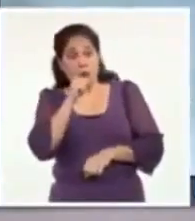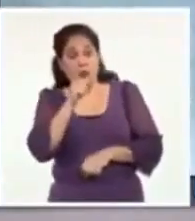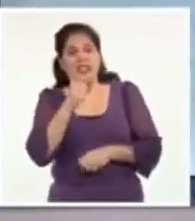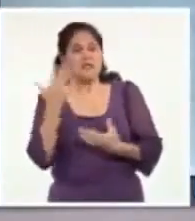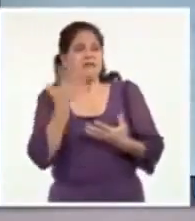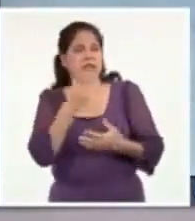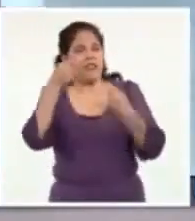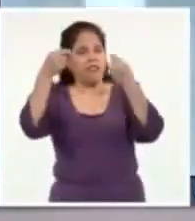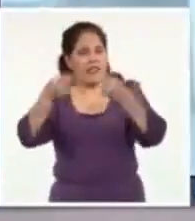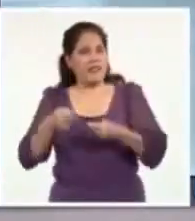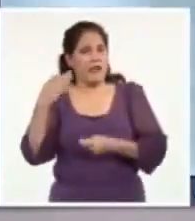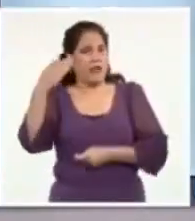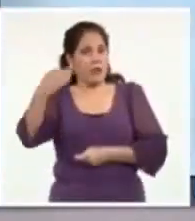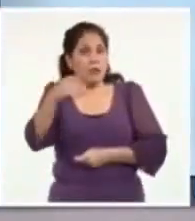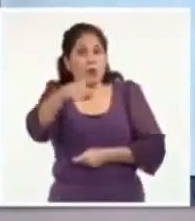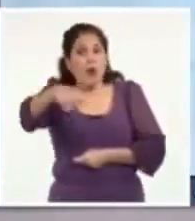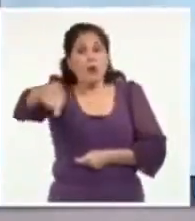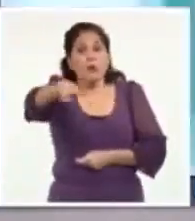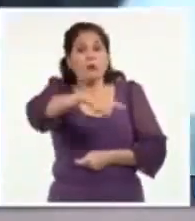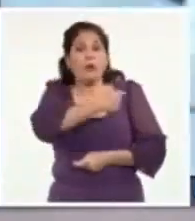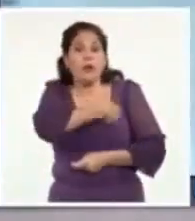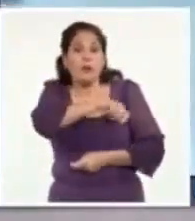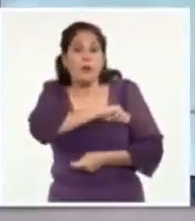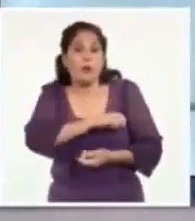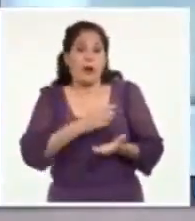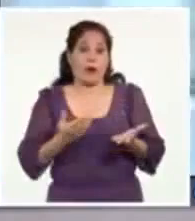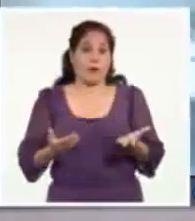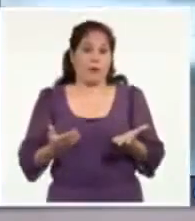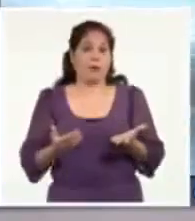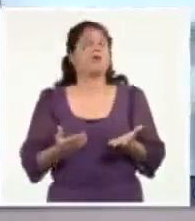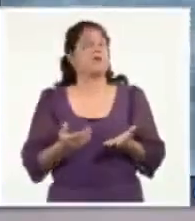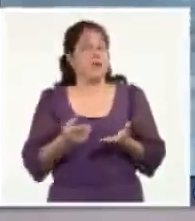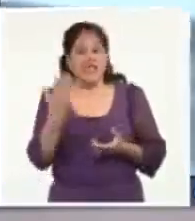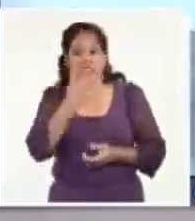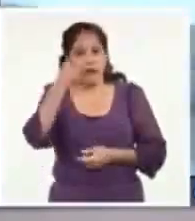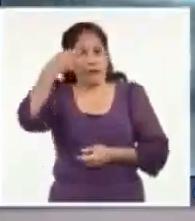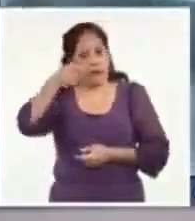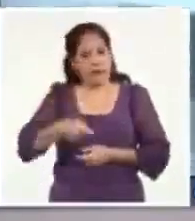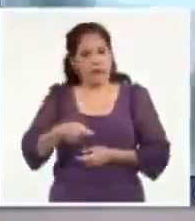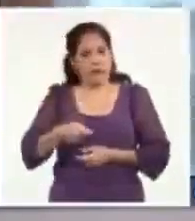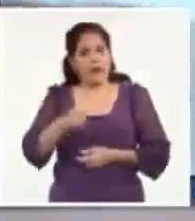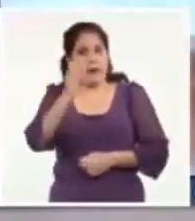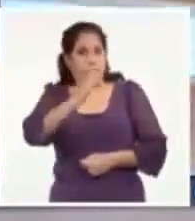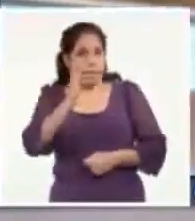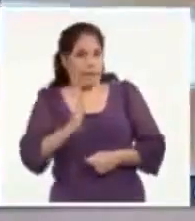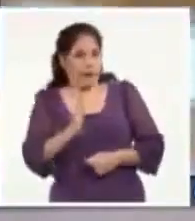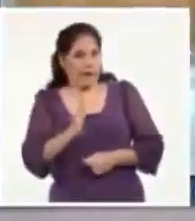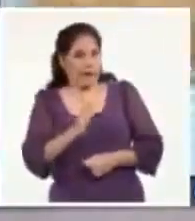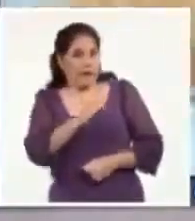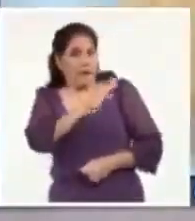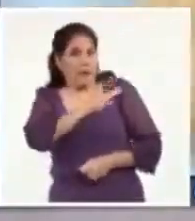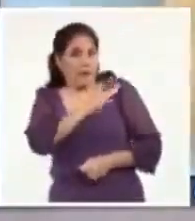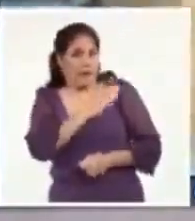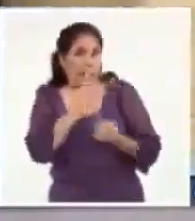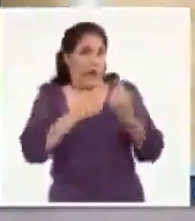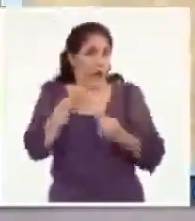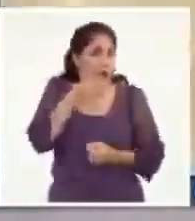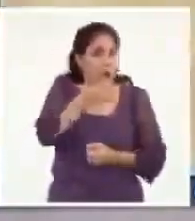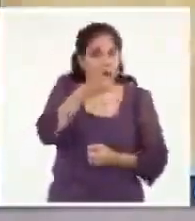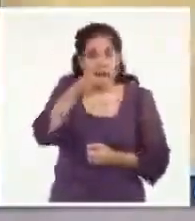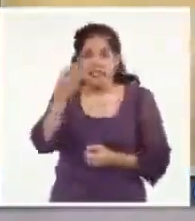quien decida mi futuro son ustedes eso le decía a los fanáticos quien decida para dónde van las fuerzas armadas son ustedes